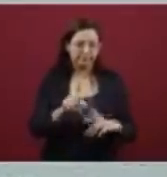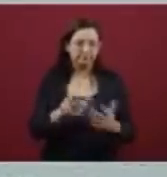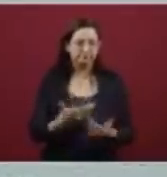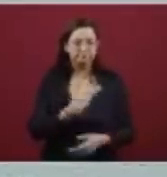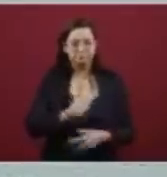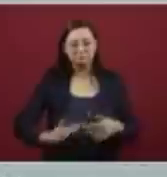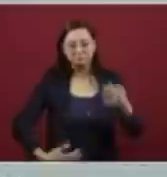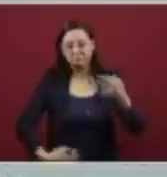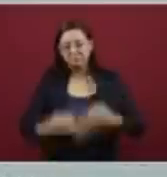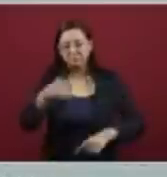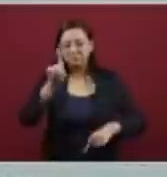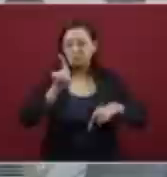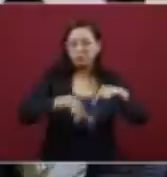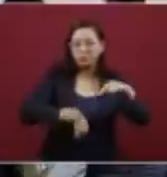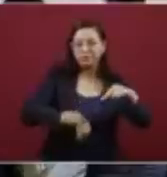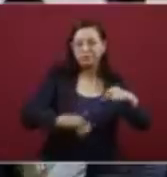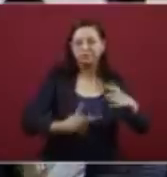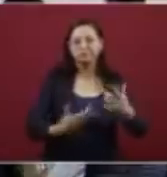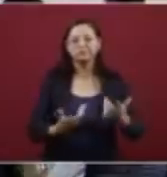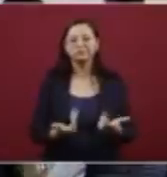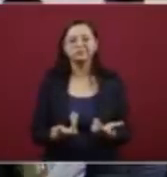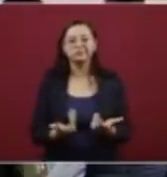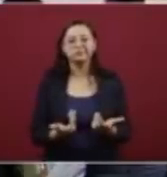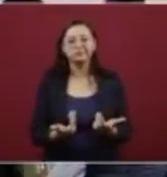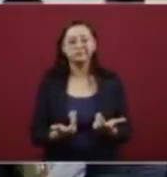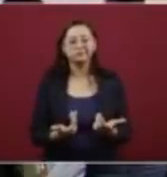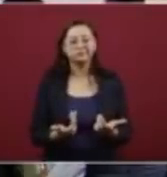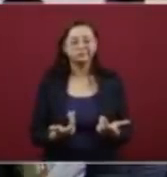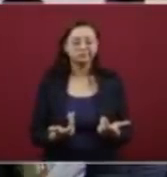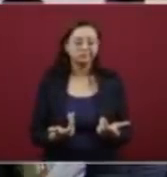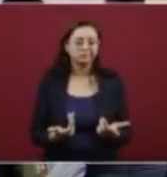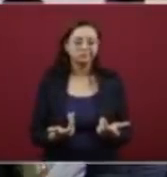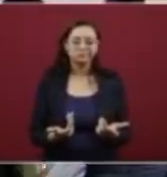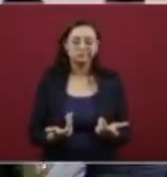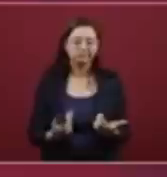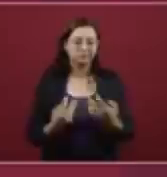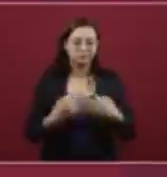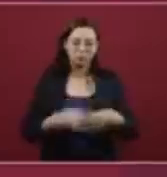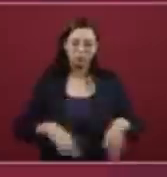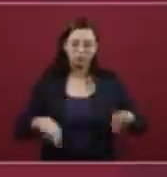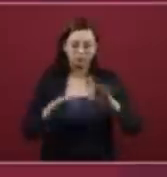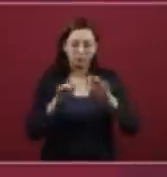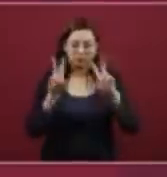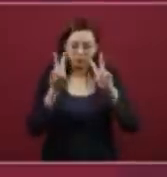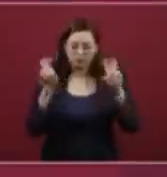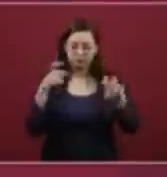y esto es muy importante de subrayar,